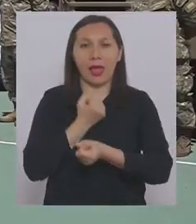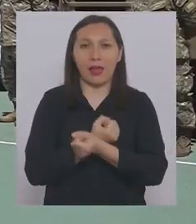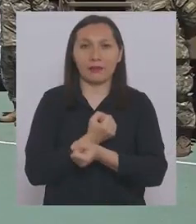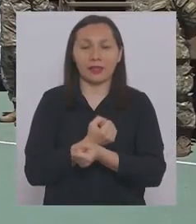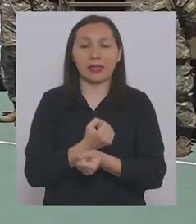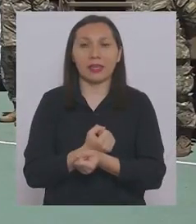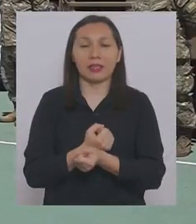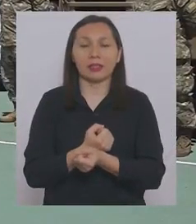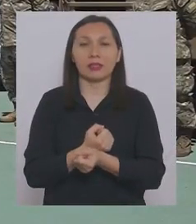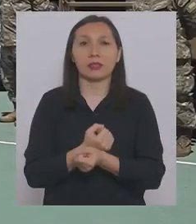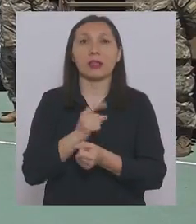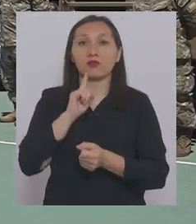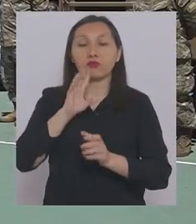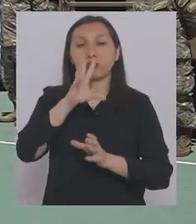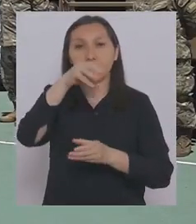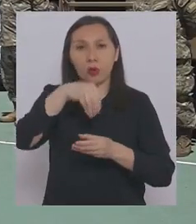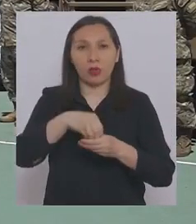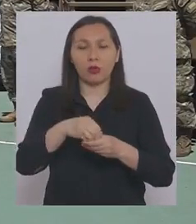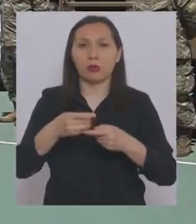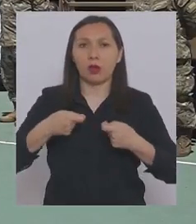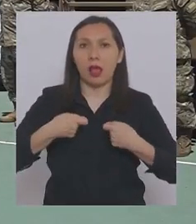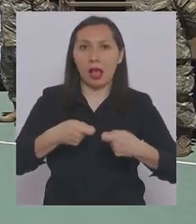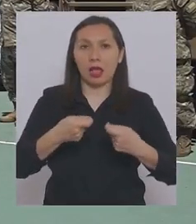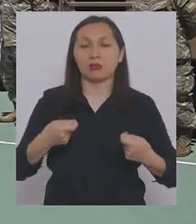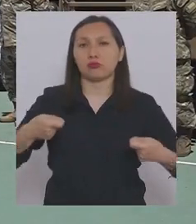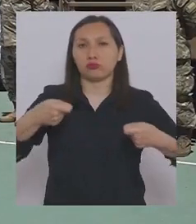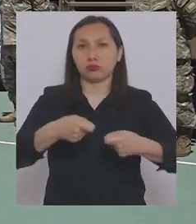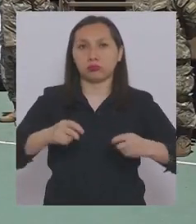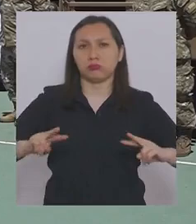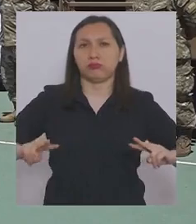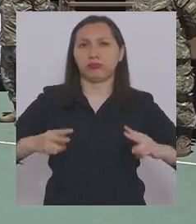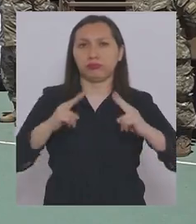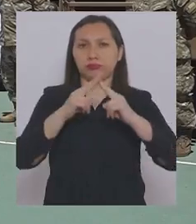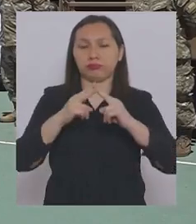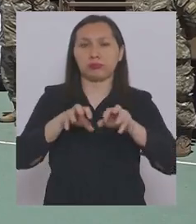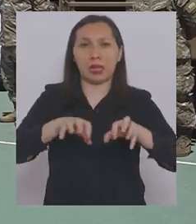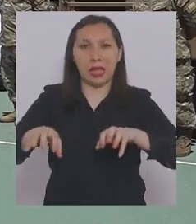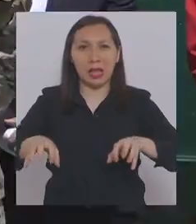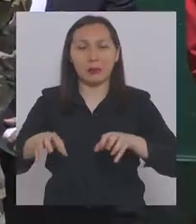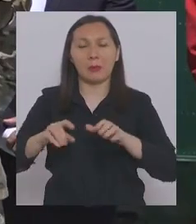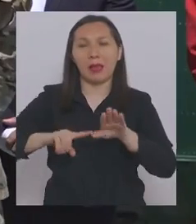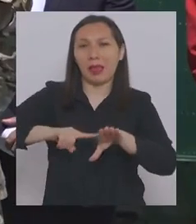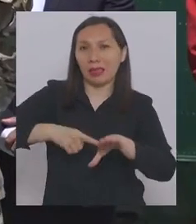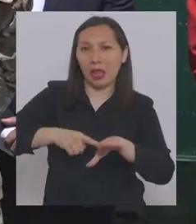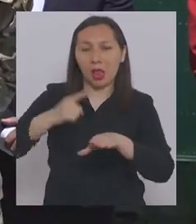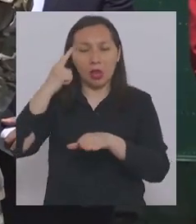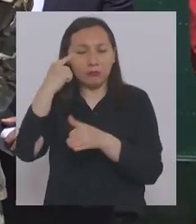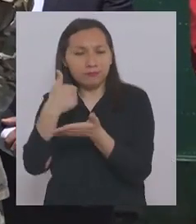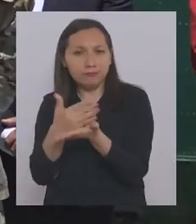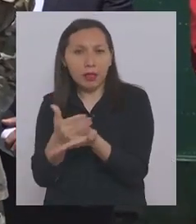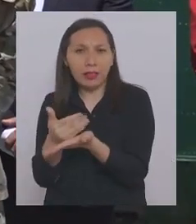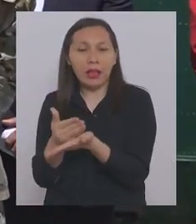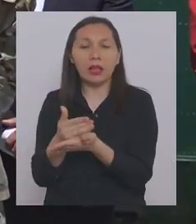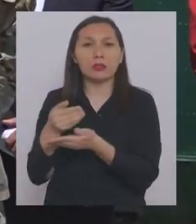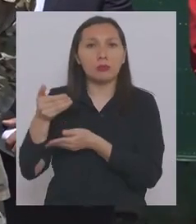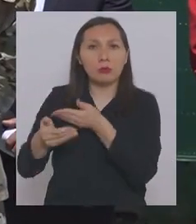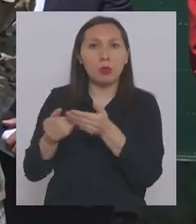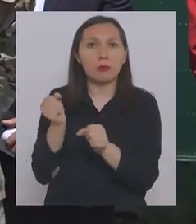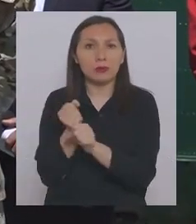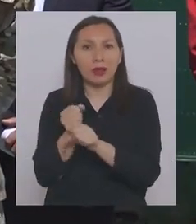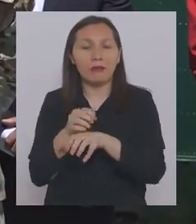que incluye inversiones en infraestructura, equipamiento, tecnologías, estrategias y